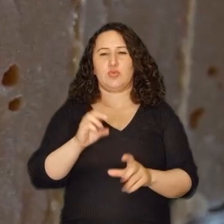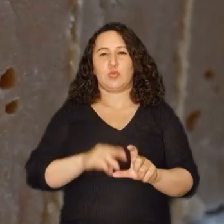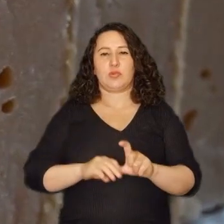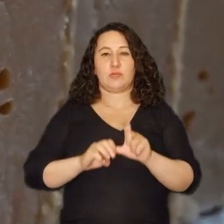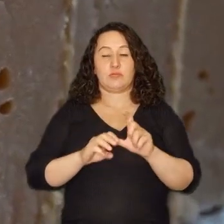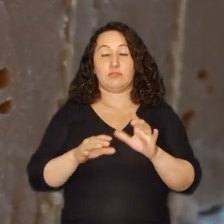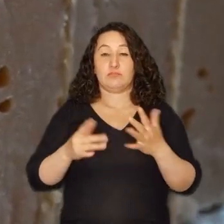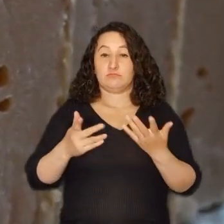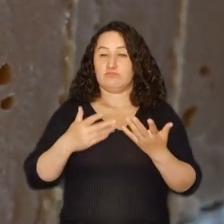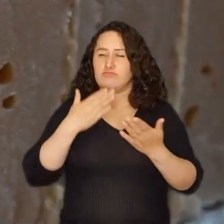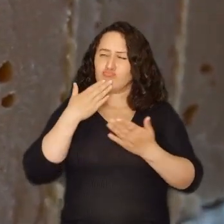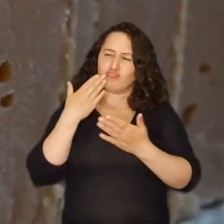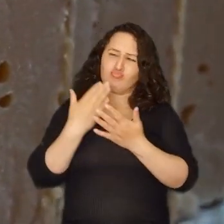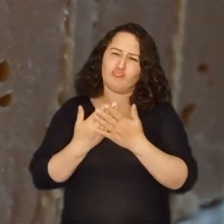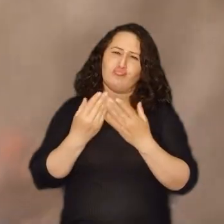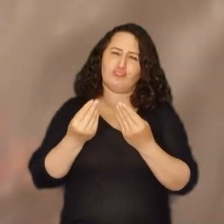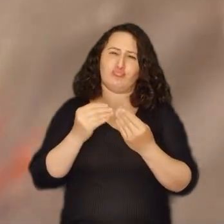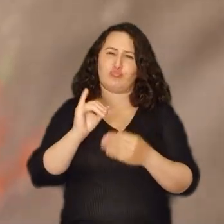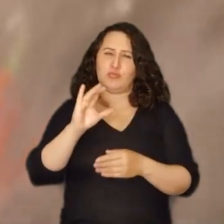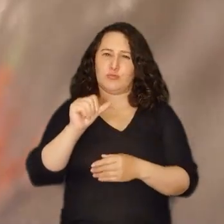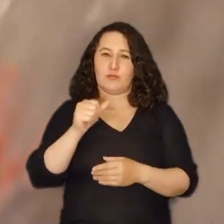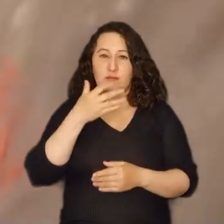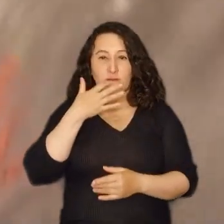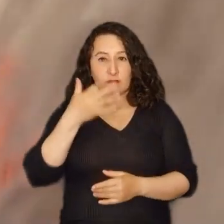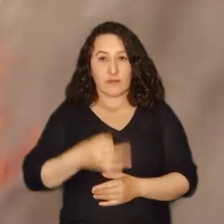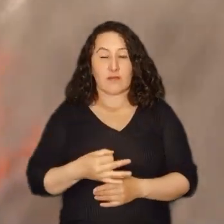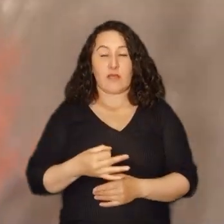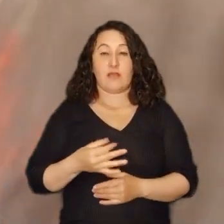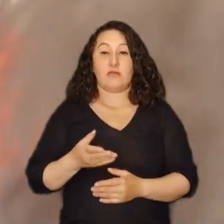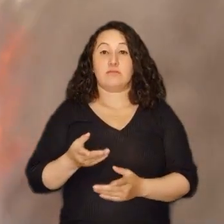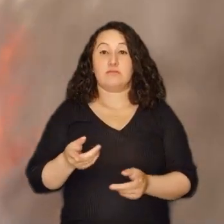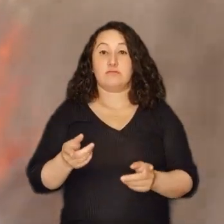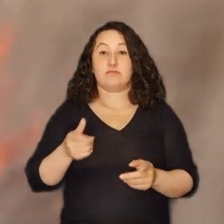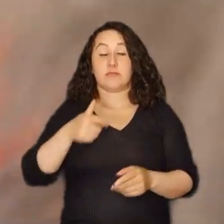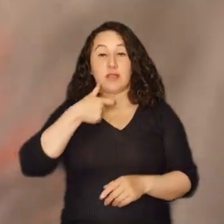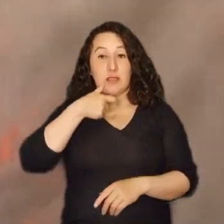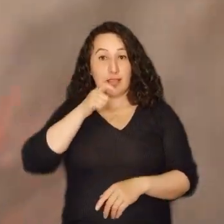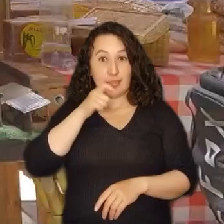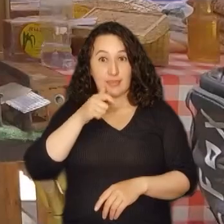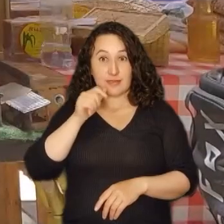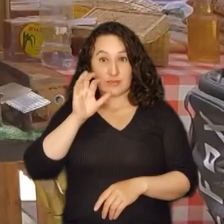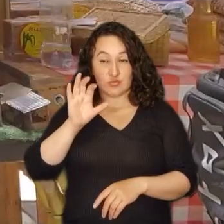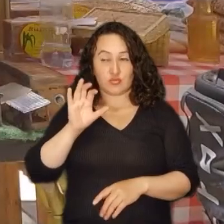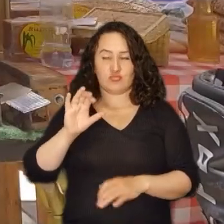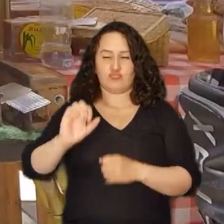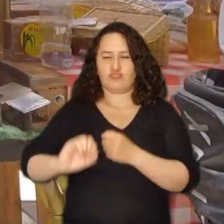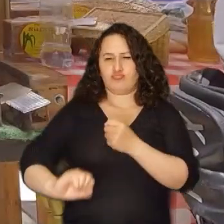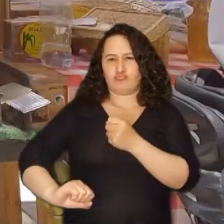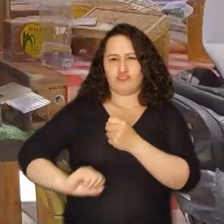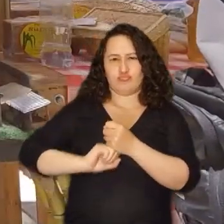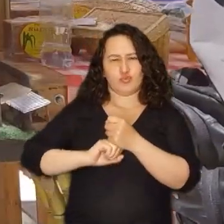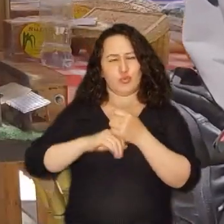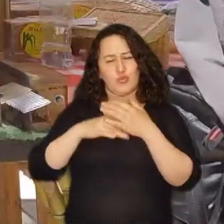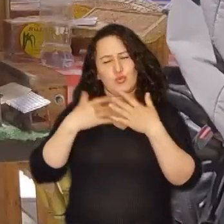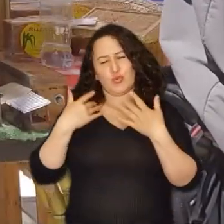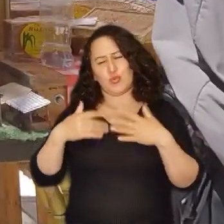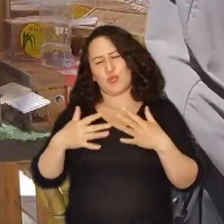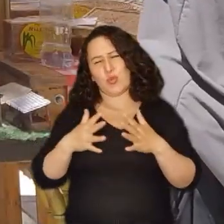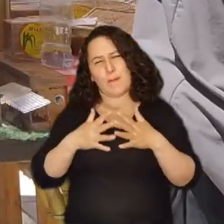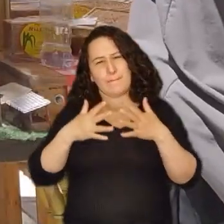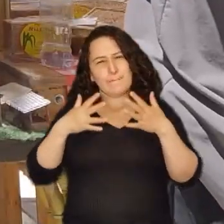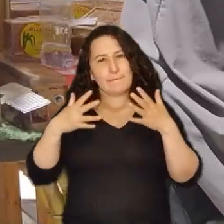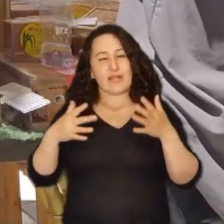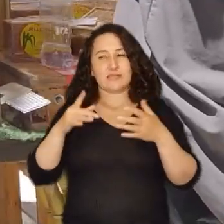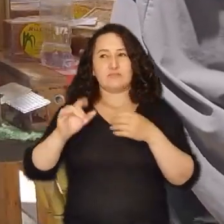Un agradecimiento muy especial al ICA, Regional Caldas, que nos ha apoyado enormemente